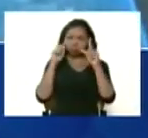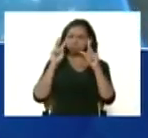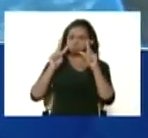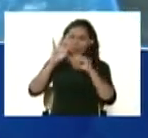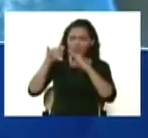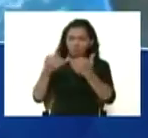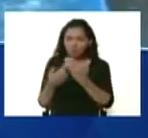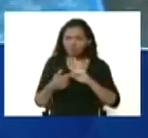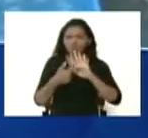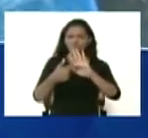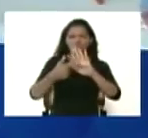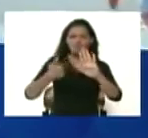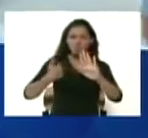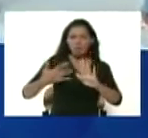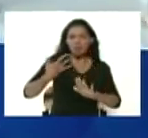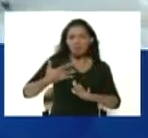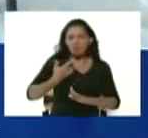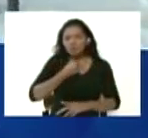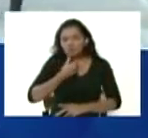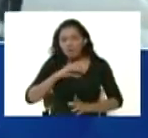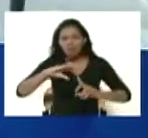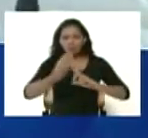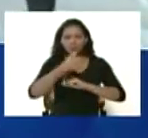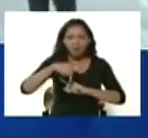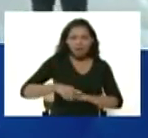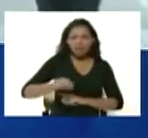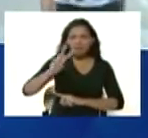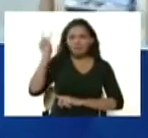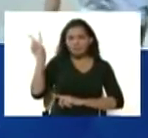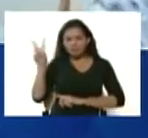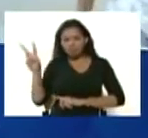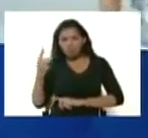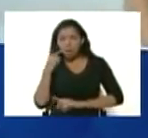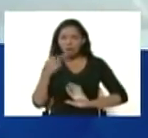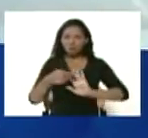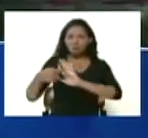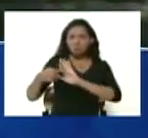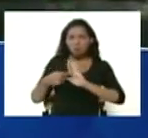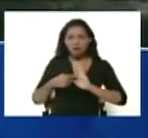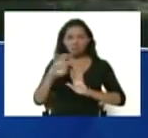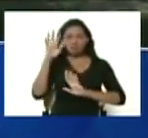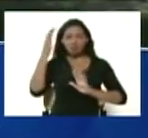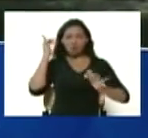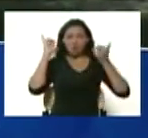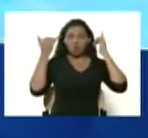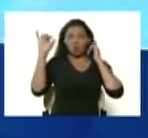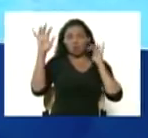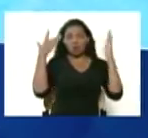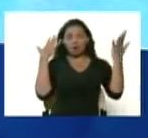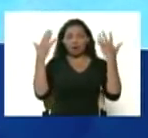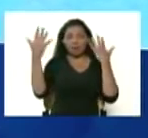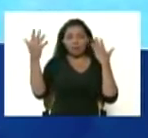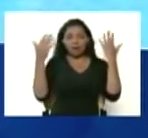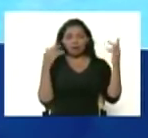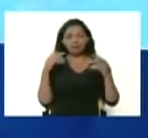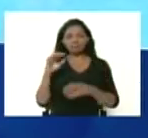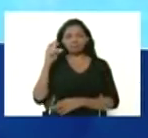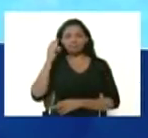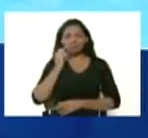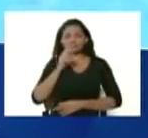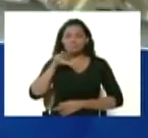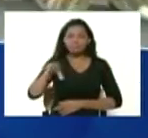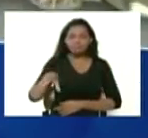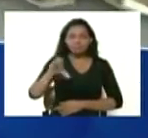las manifestaciones de la cultura, el colorido de los carnavales del Callao. Los carnavales